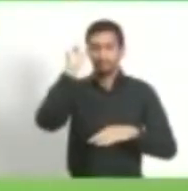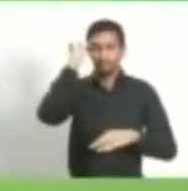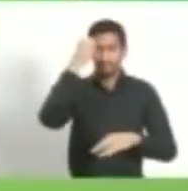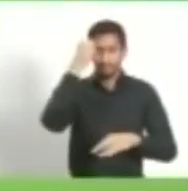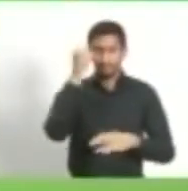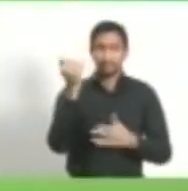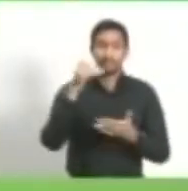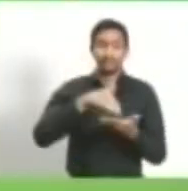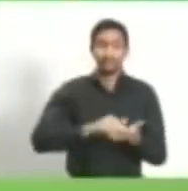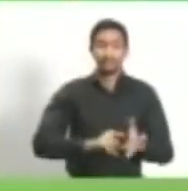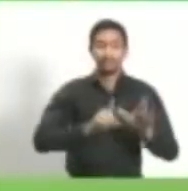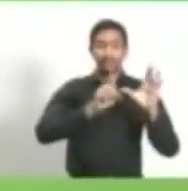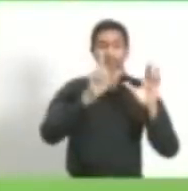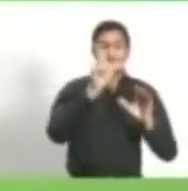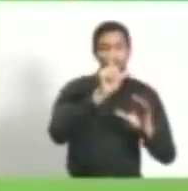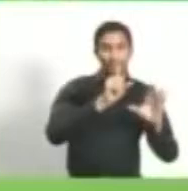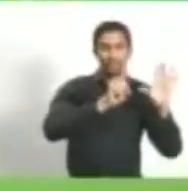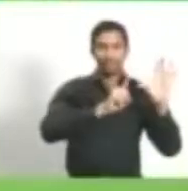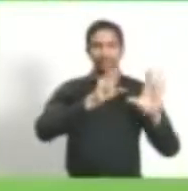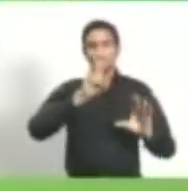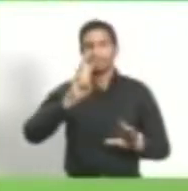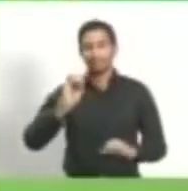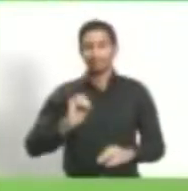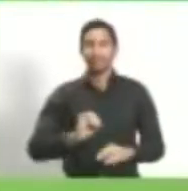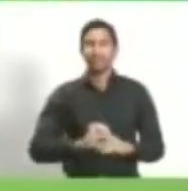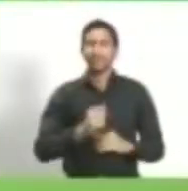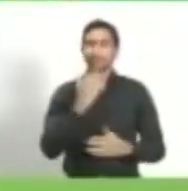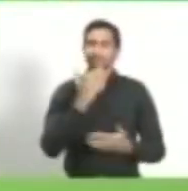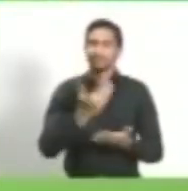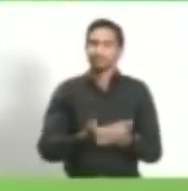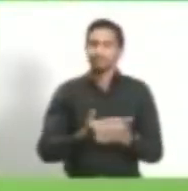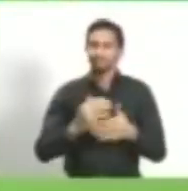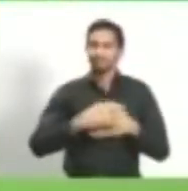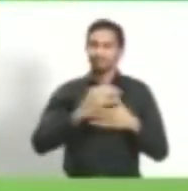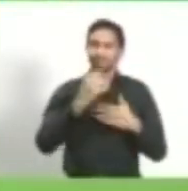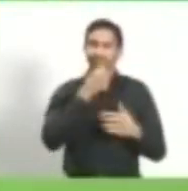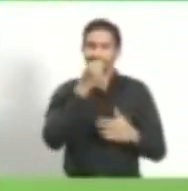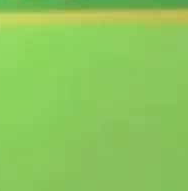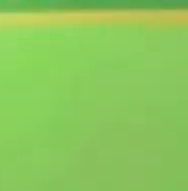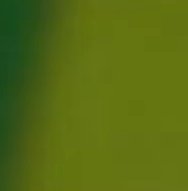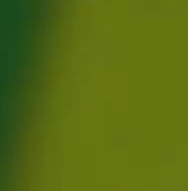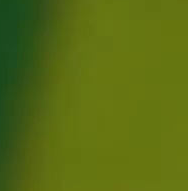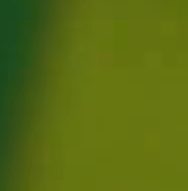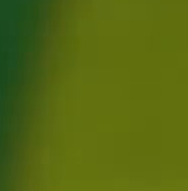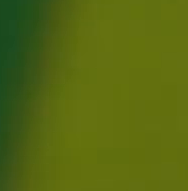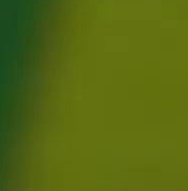a las 6:30. Gracias por elegir nuestro compromiso con la verdad. Hasta entonces.